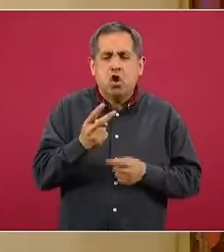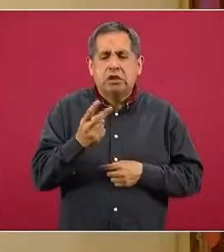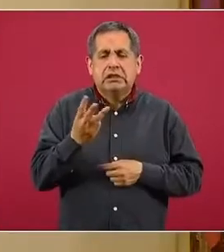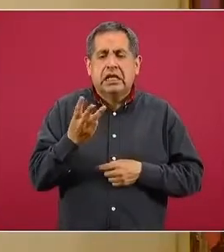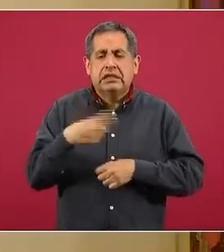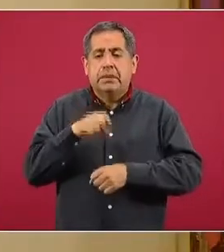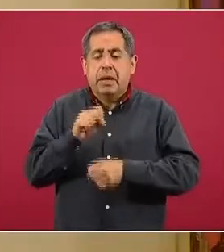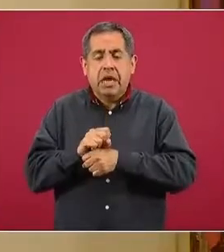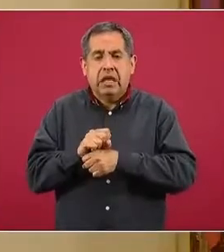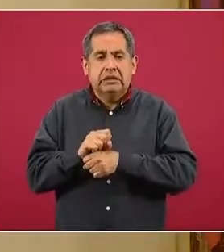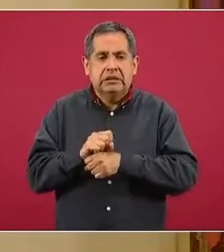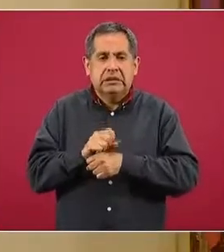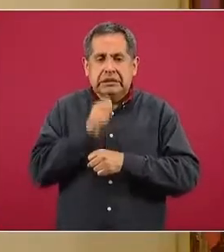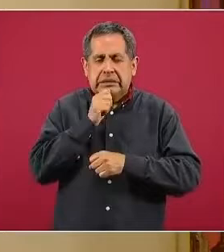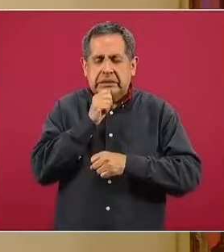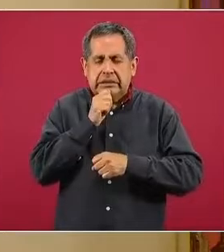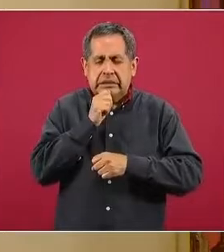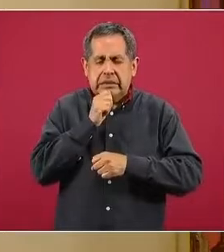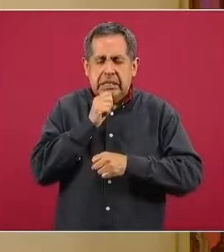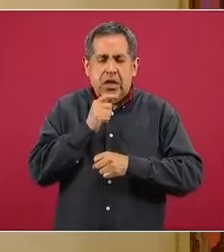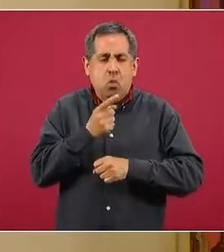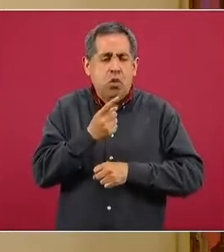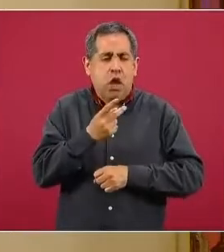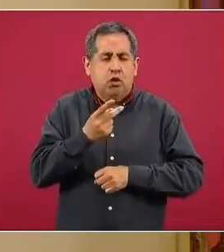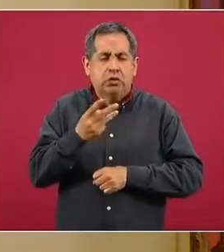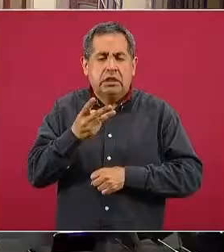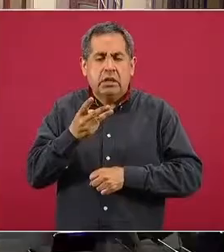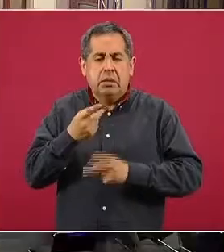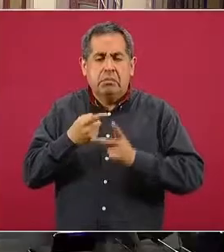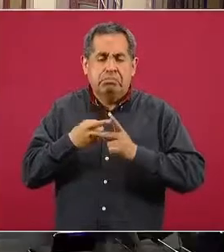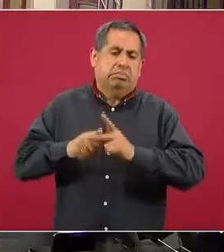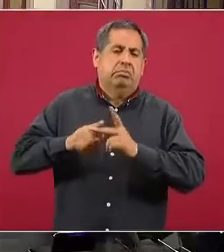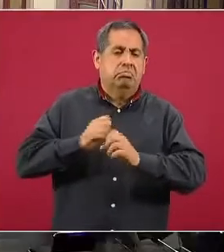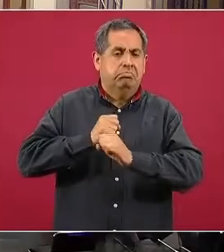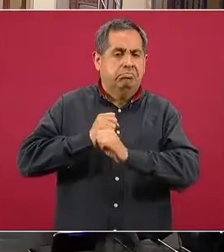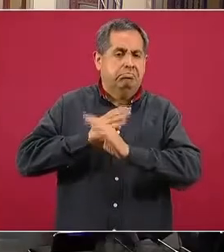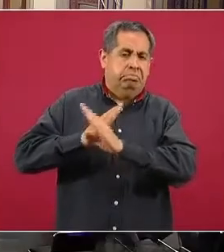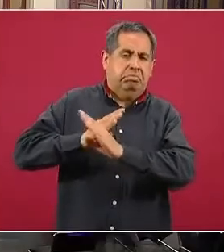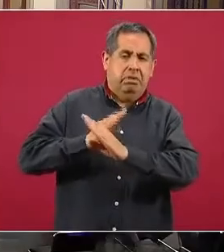3 semanas en que se logre el beneficio esperado de la misma, que